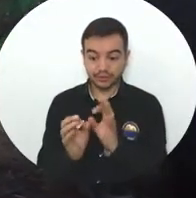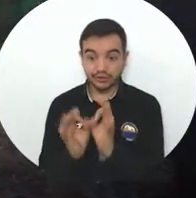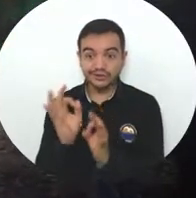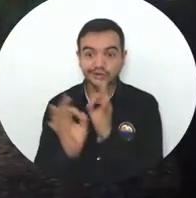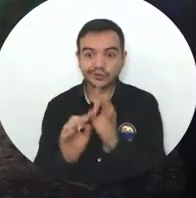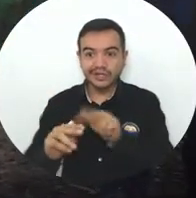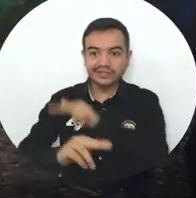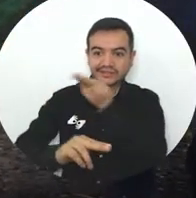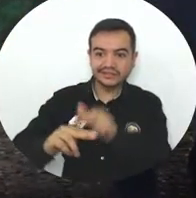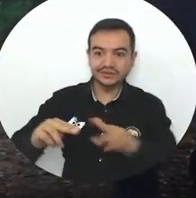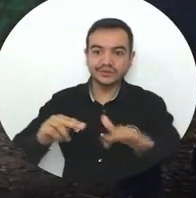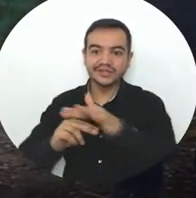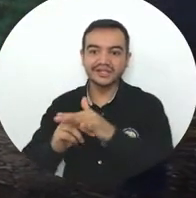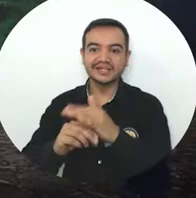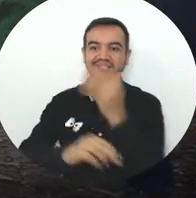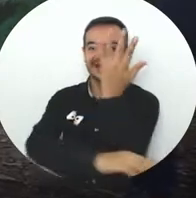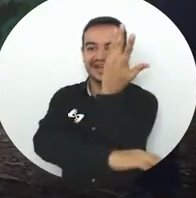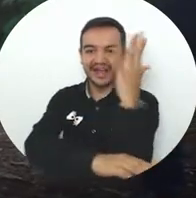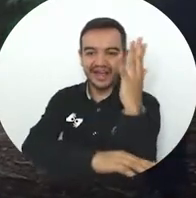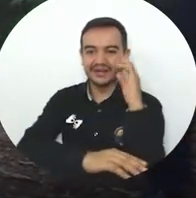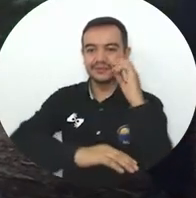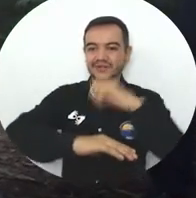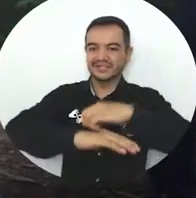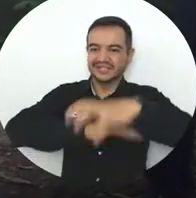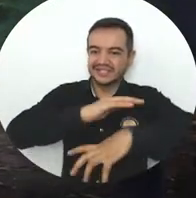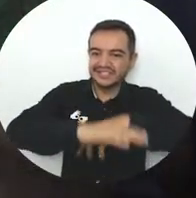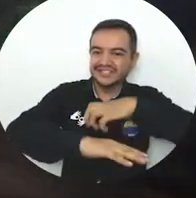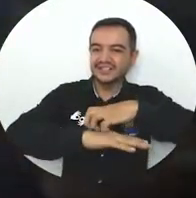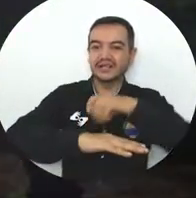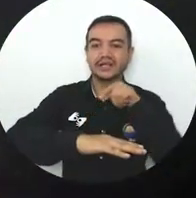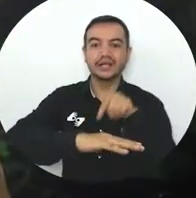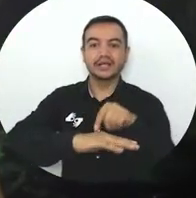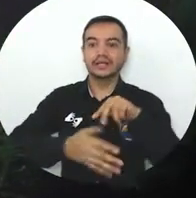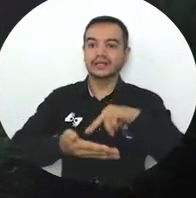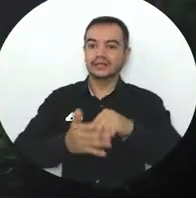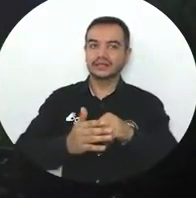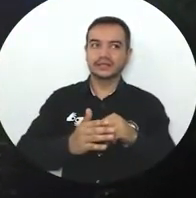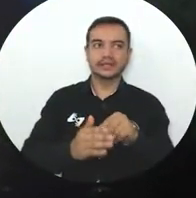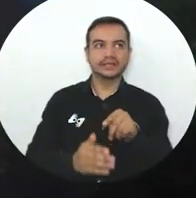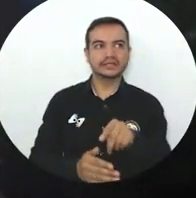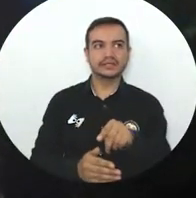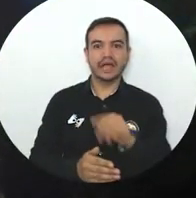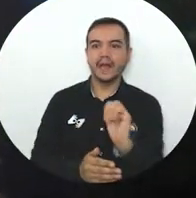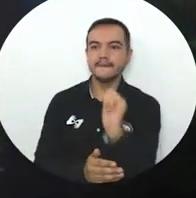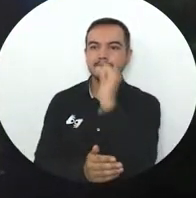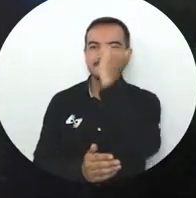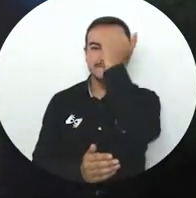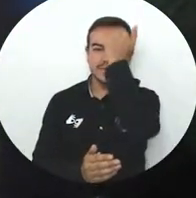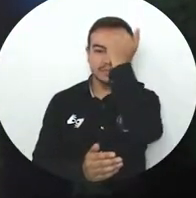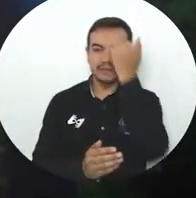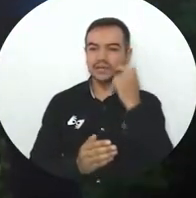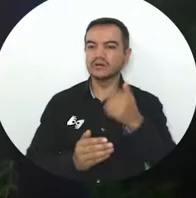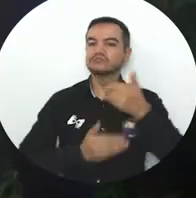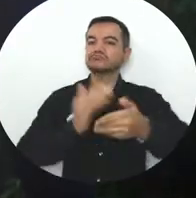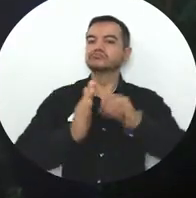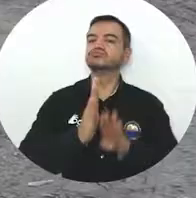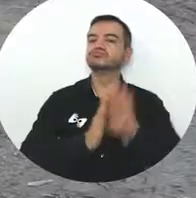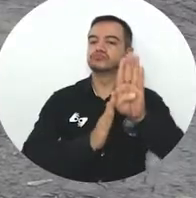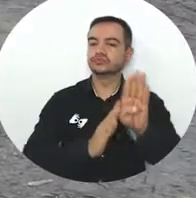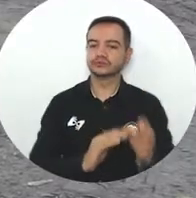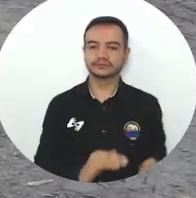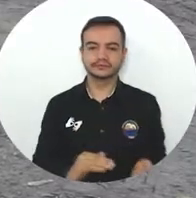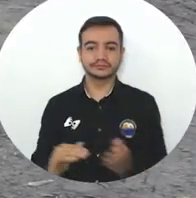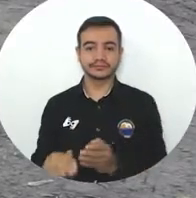cuidar el medio ambiente, plantar árboles, reciclar, siempre es el principio o la base para tener un buen